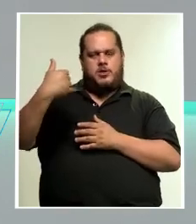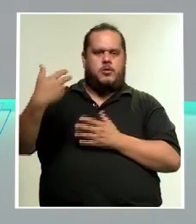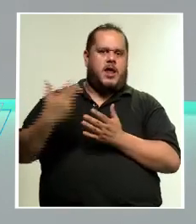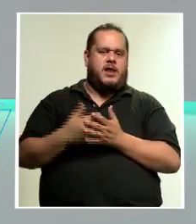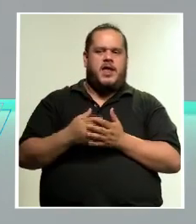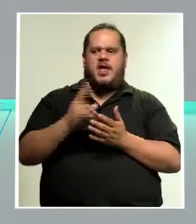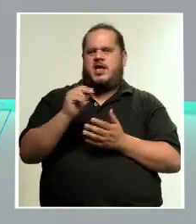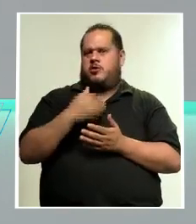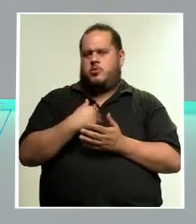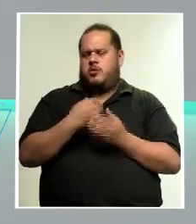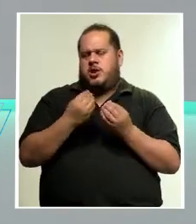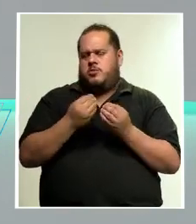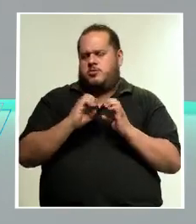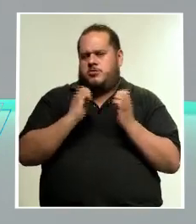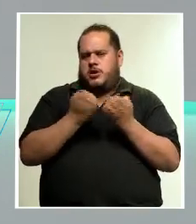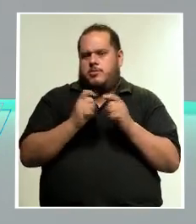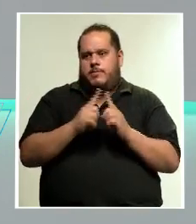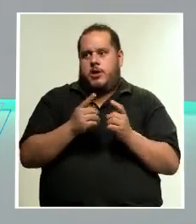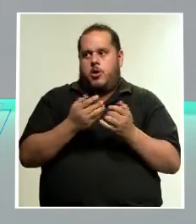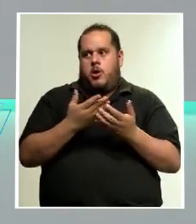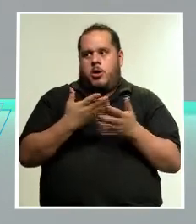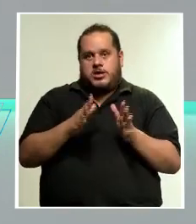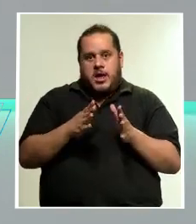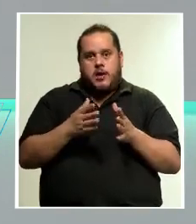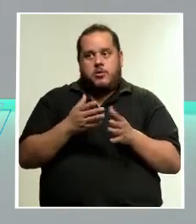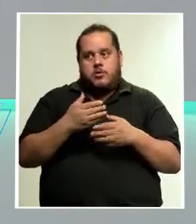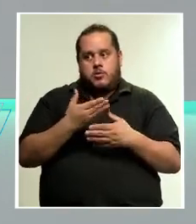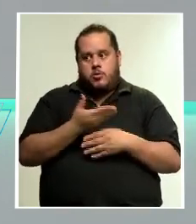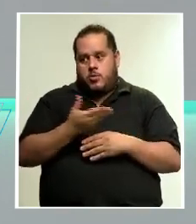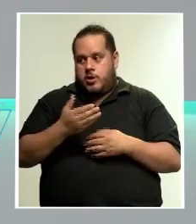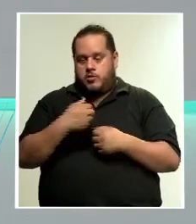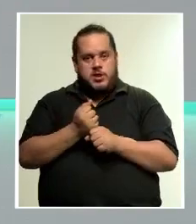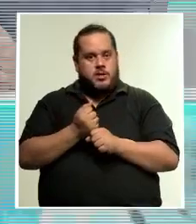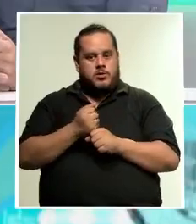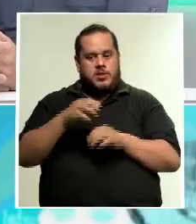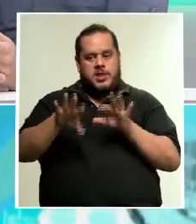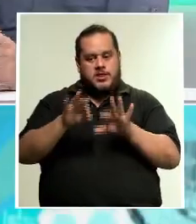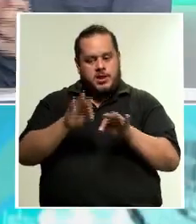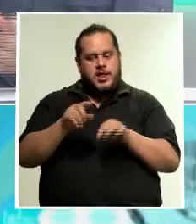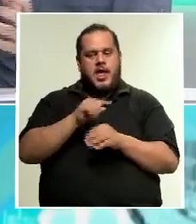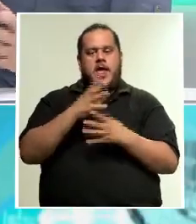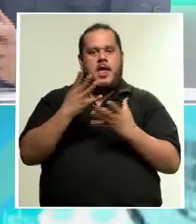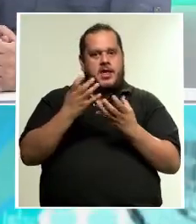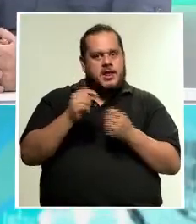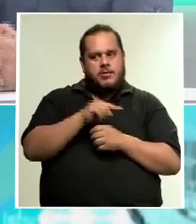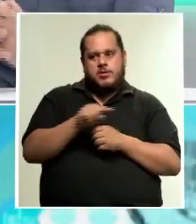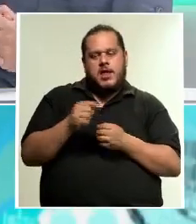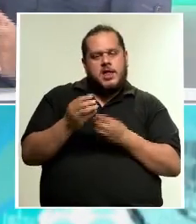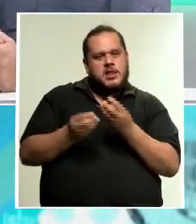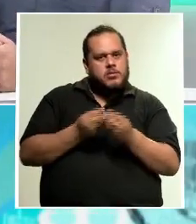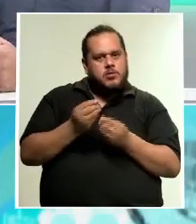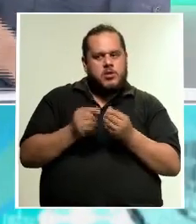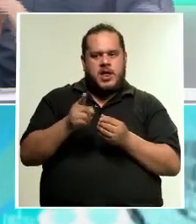tuviera mucho equipo. Pero ya cuando hicimos la selección, queríamos que esas